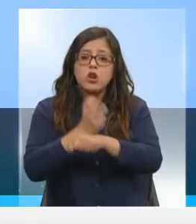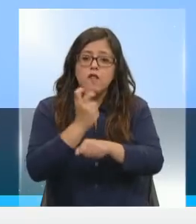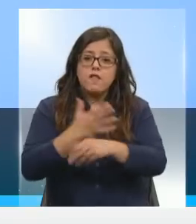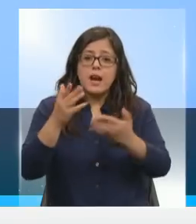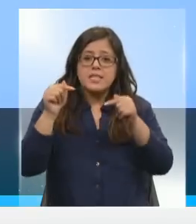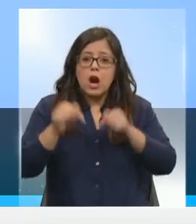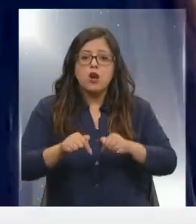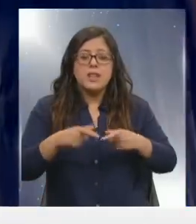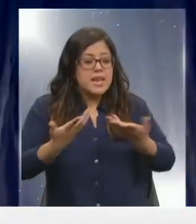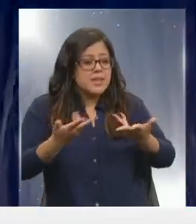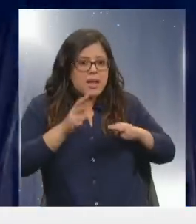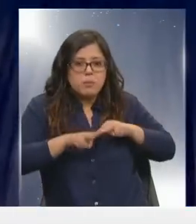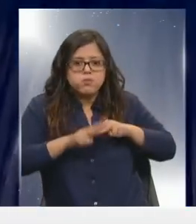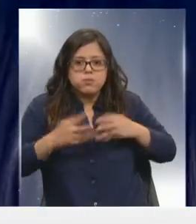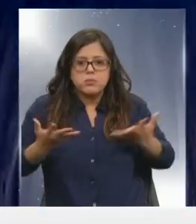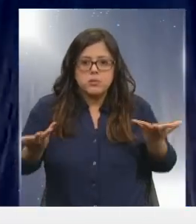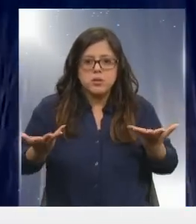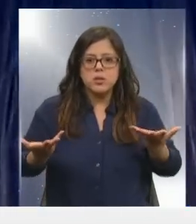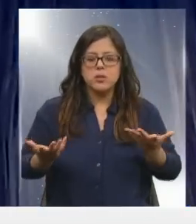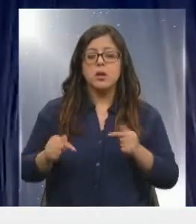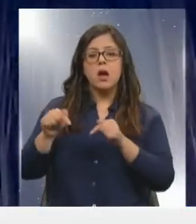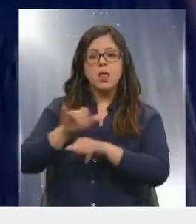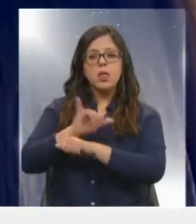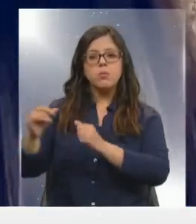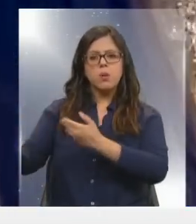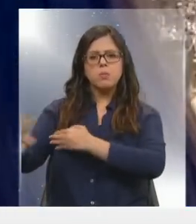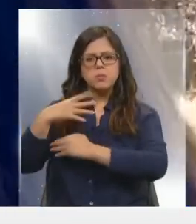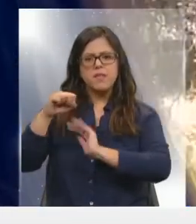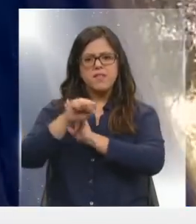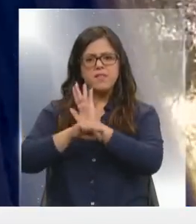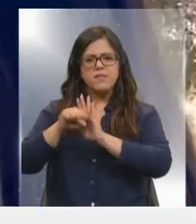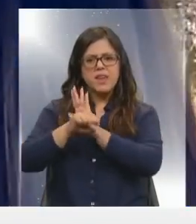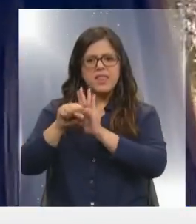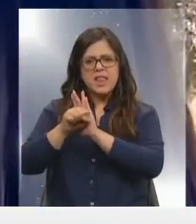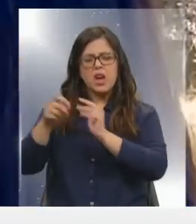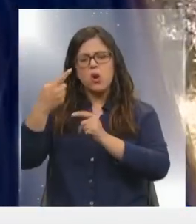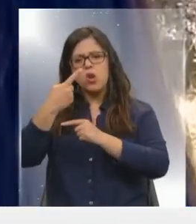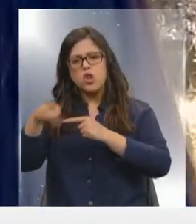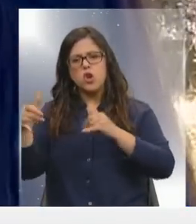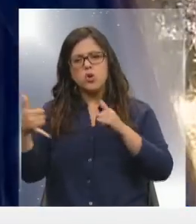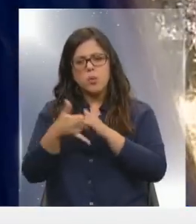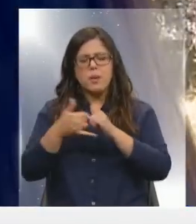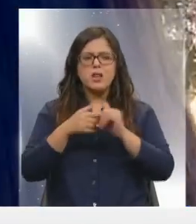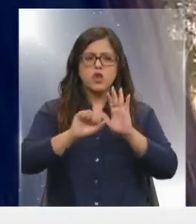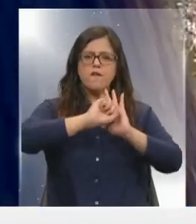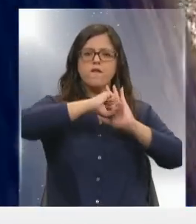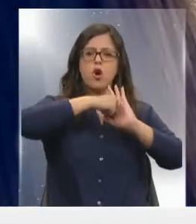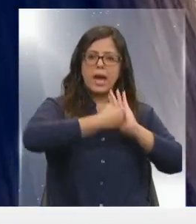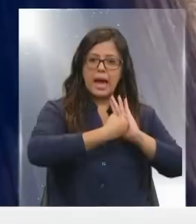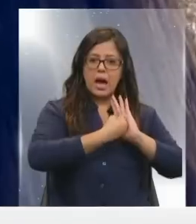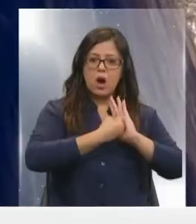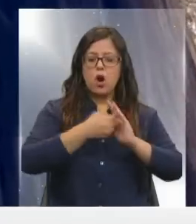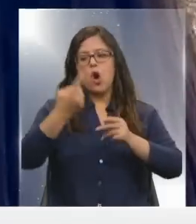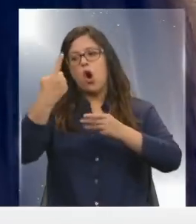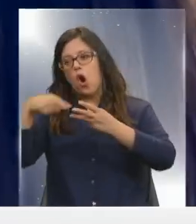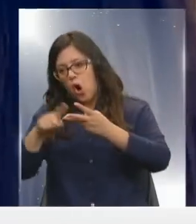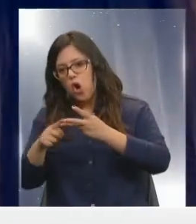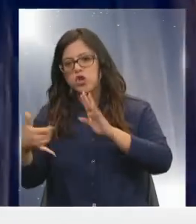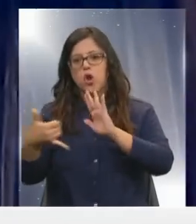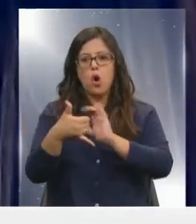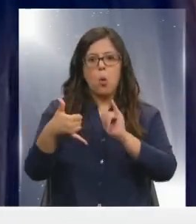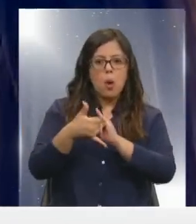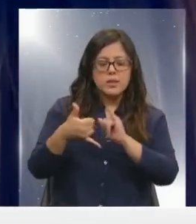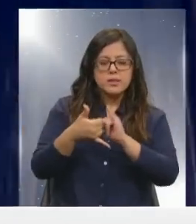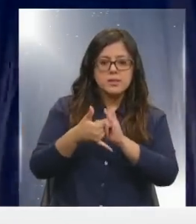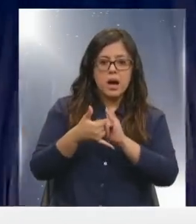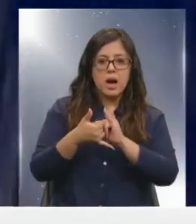haciendo tierra aquí. Después me mandaron unos videos, me hablaron de otro WhatsApp, yo bloqueé ese WhatsApp, me habla de otro WhatsApp